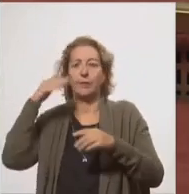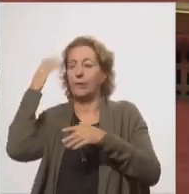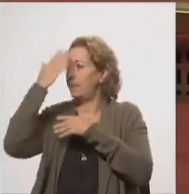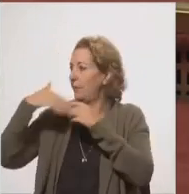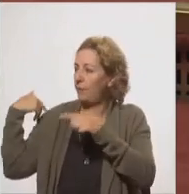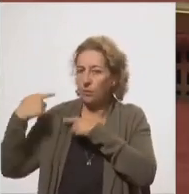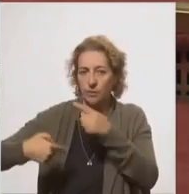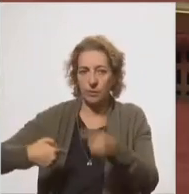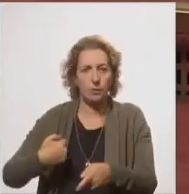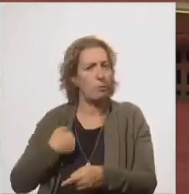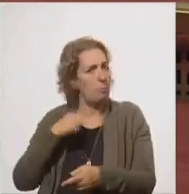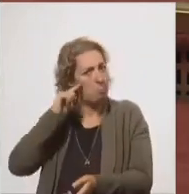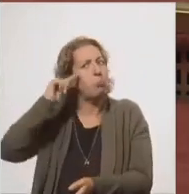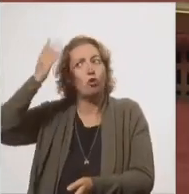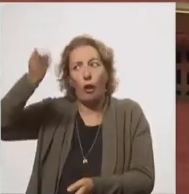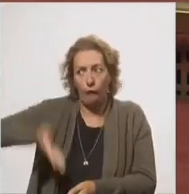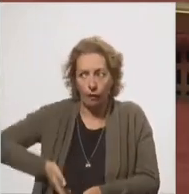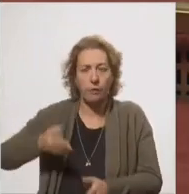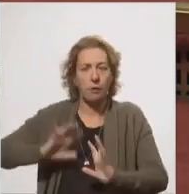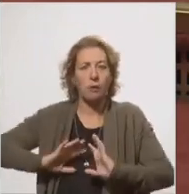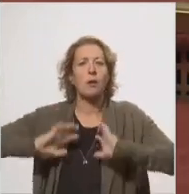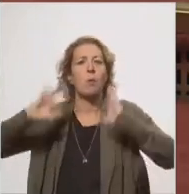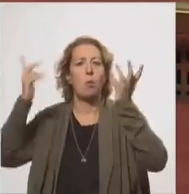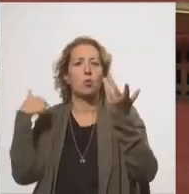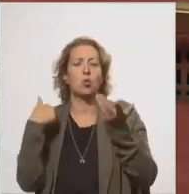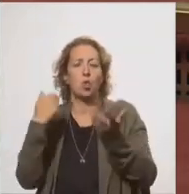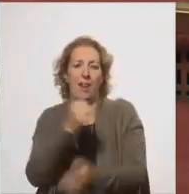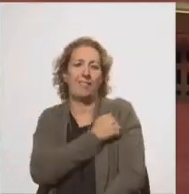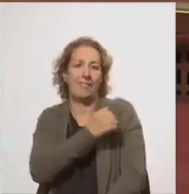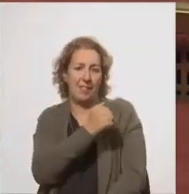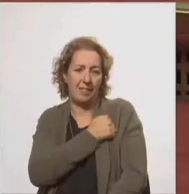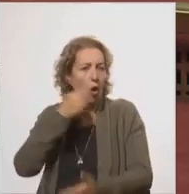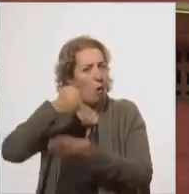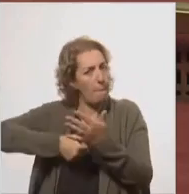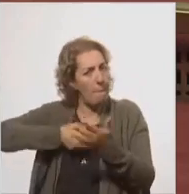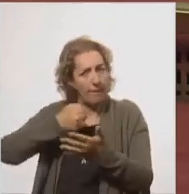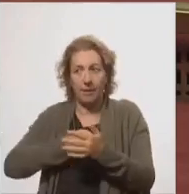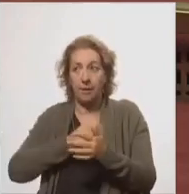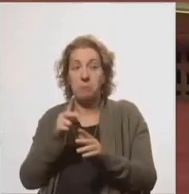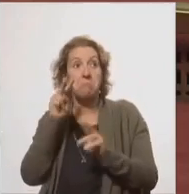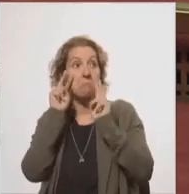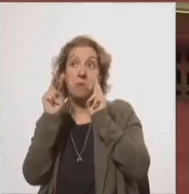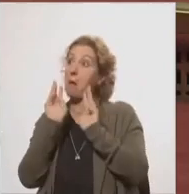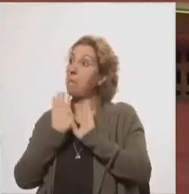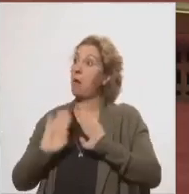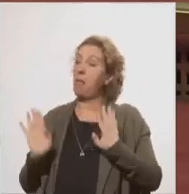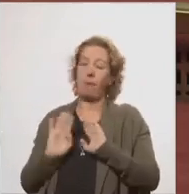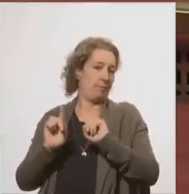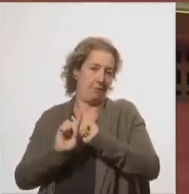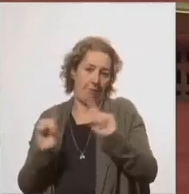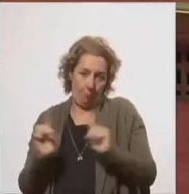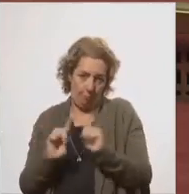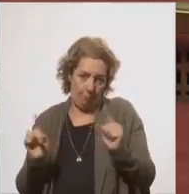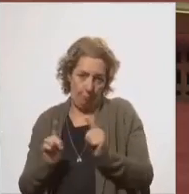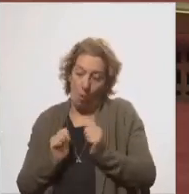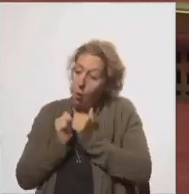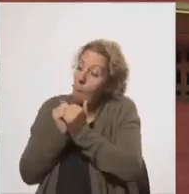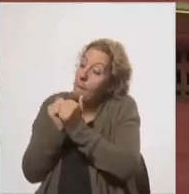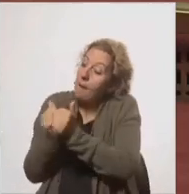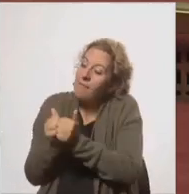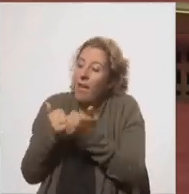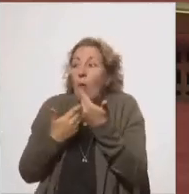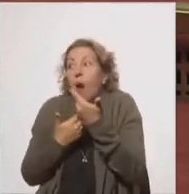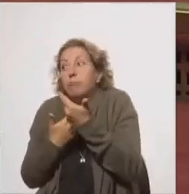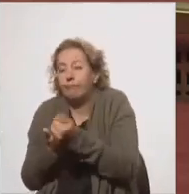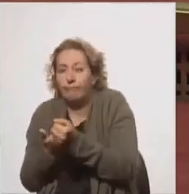de la revolución artiguista. Combatientes, montoneras, no estaban allí de espectadoras, ni acompañando a los héroes o asistiendo